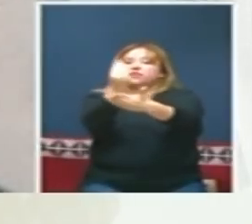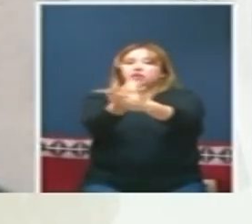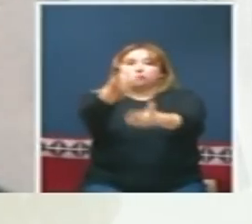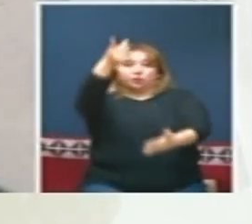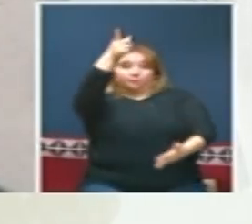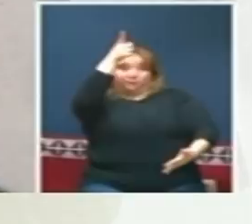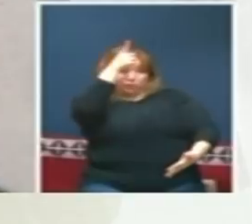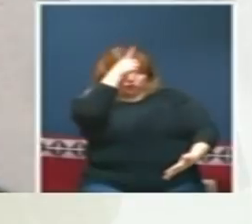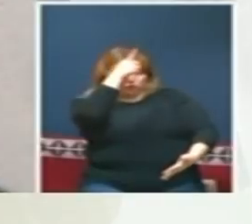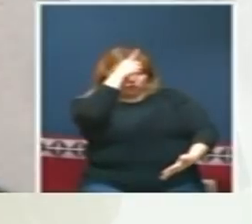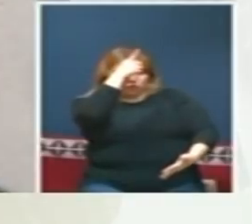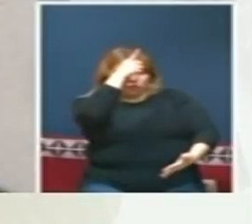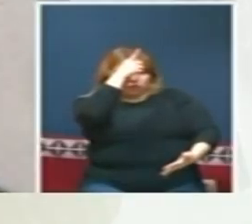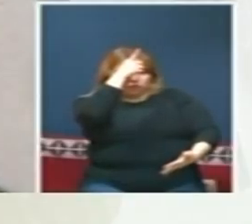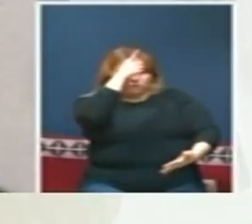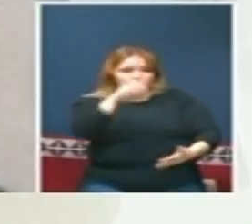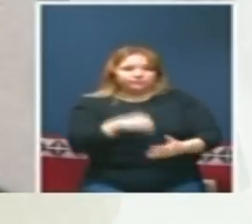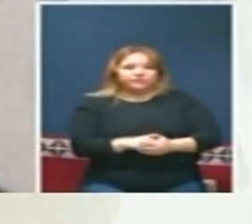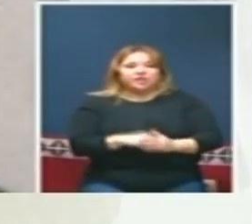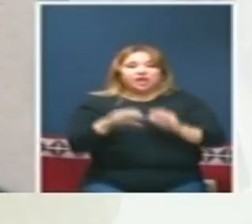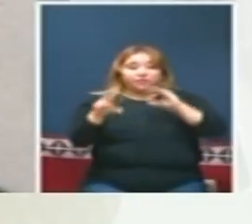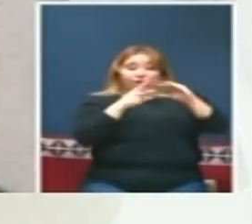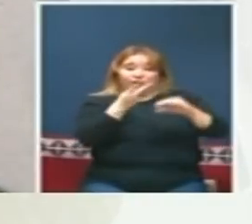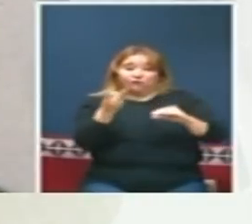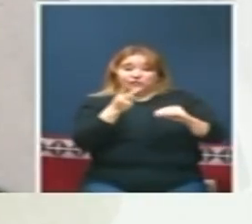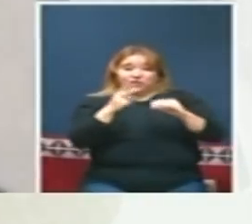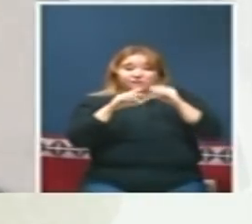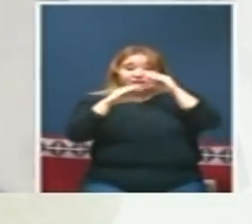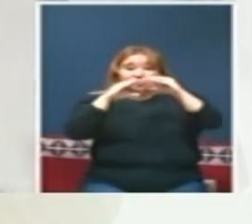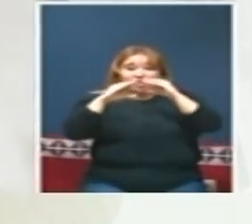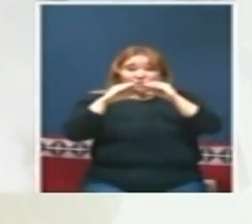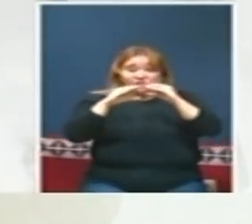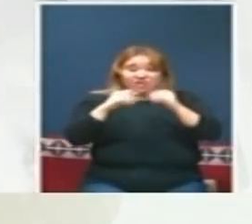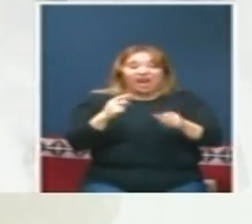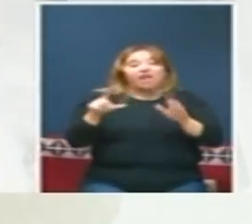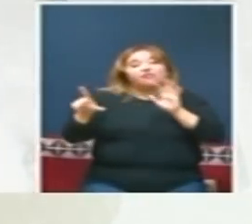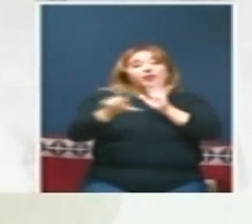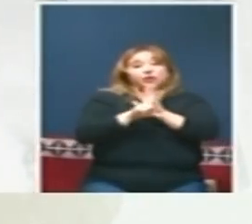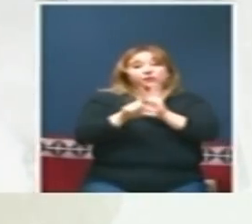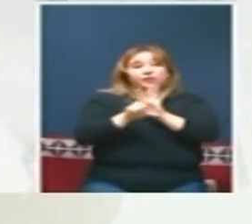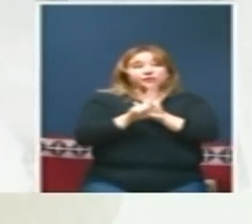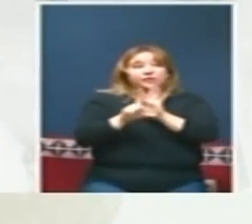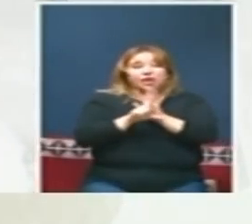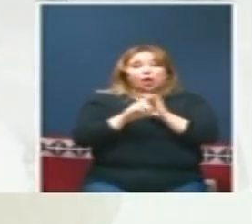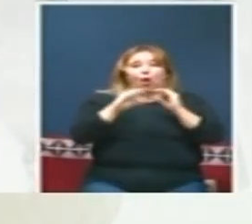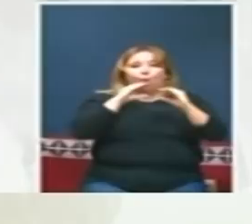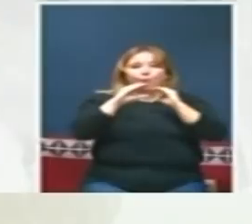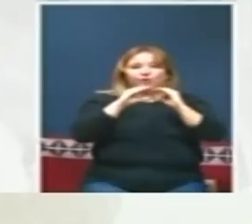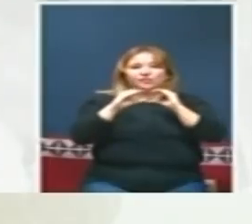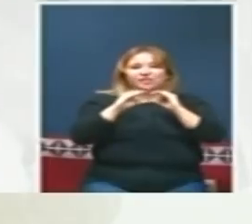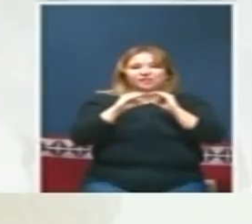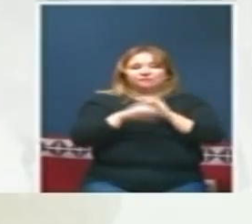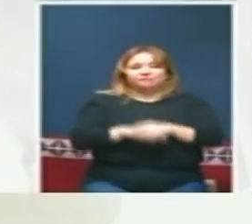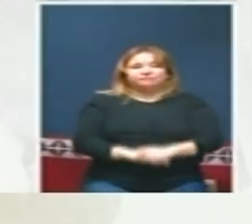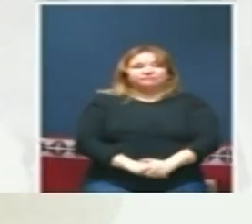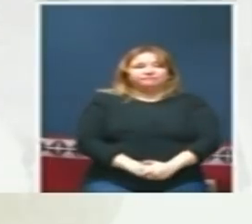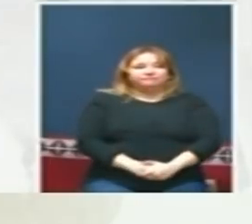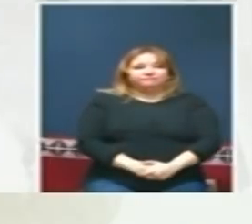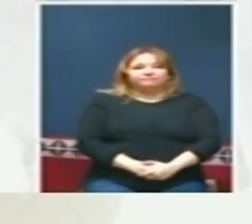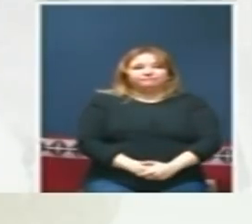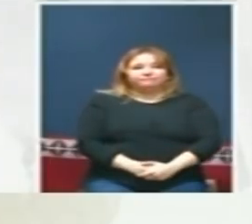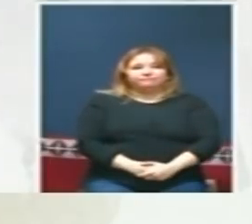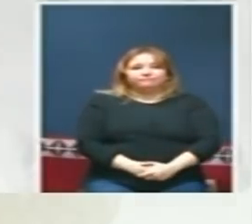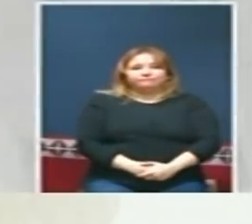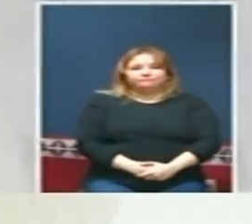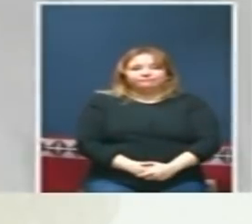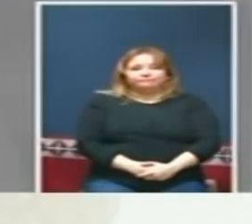policía. Ambos la gobernación. Artículo 3. Comuníquese por...